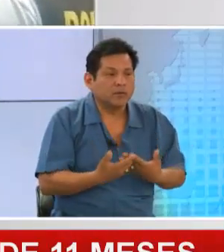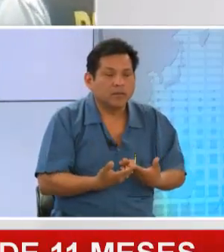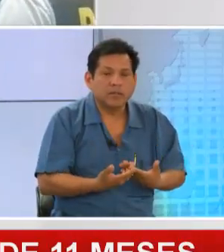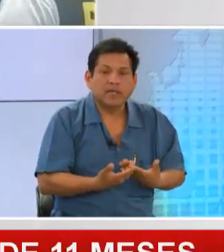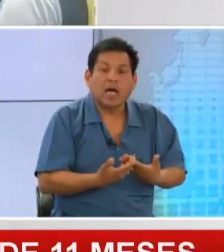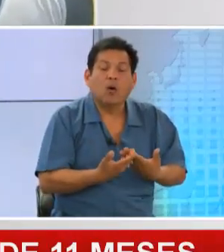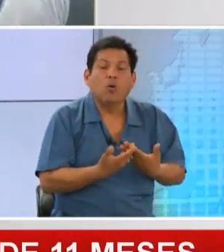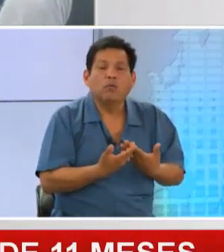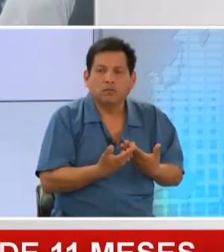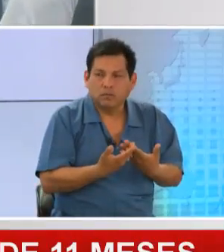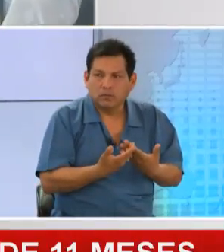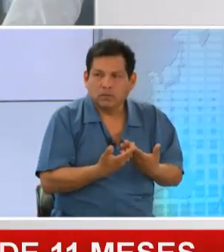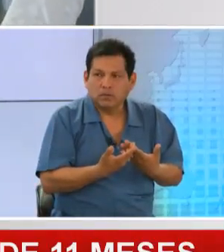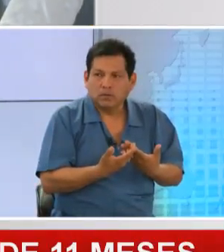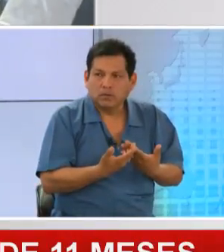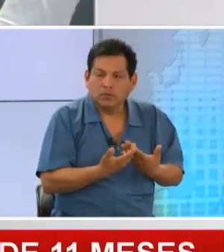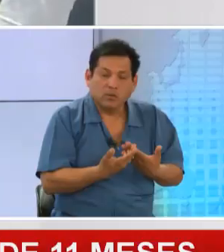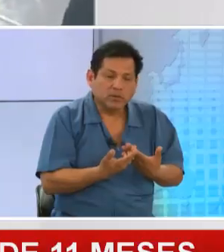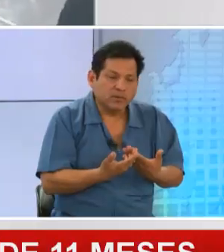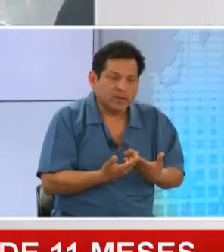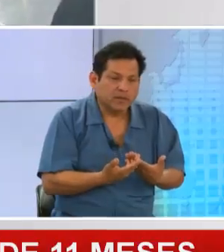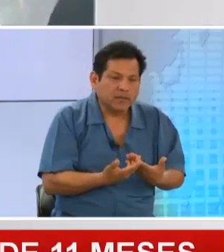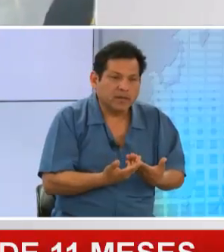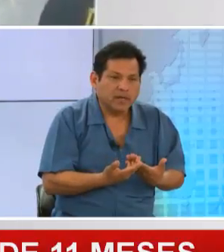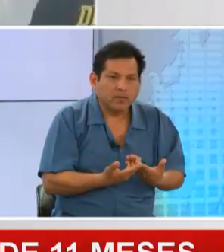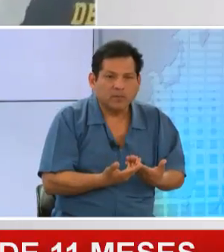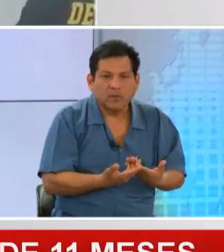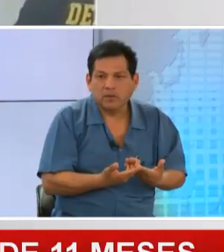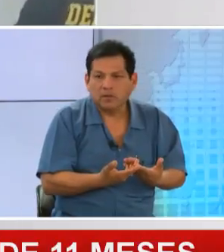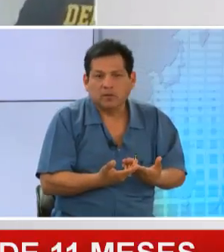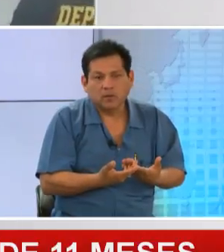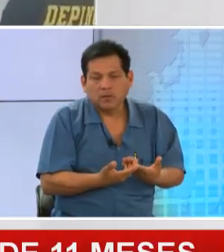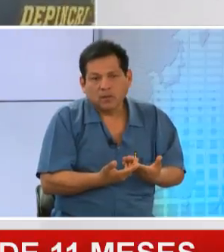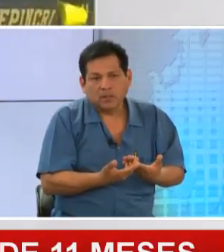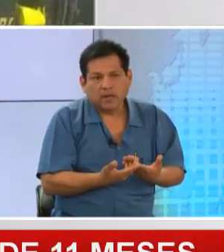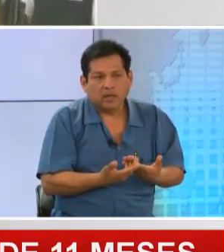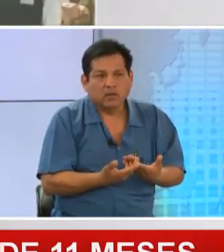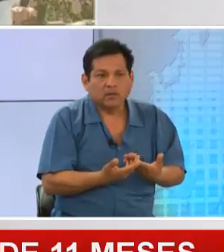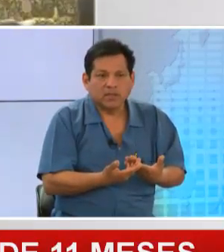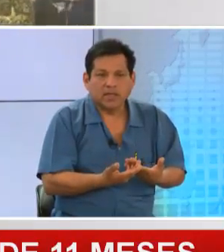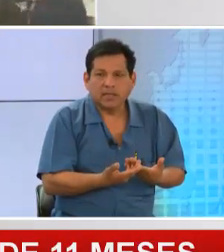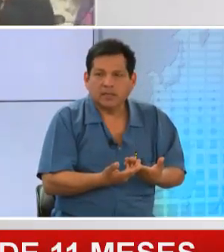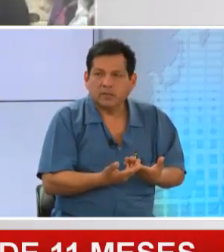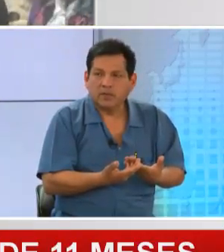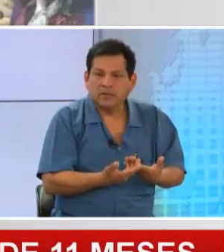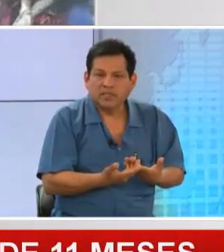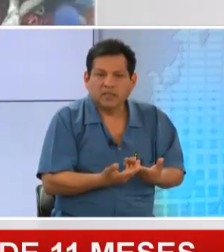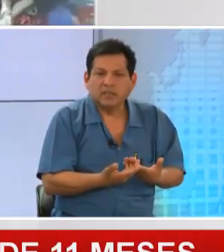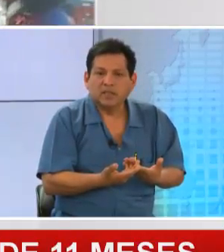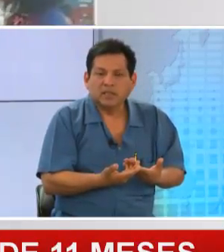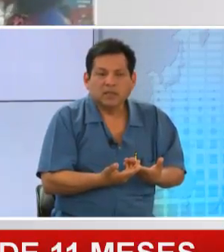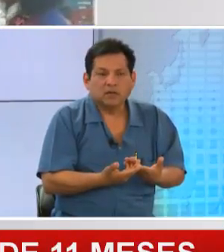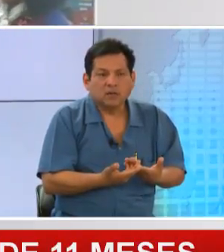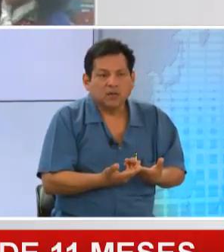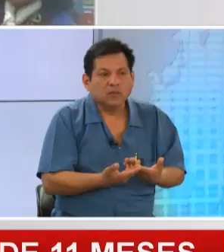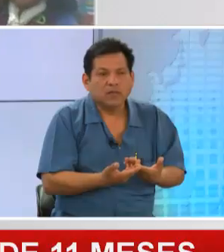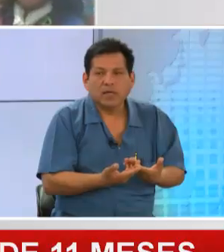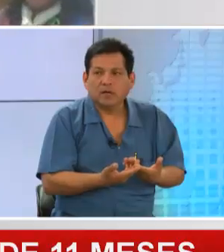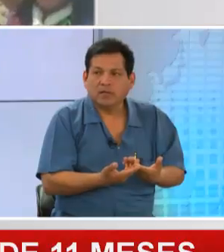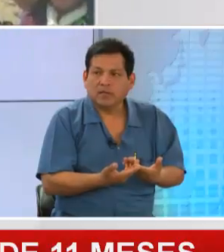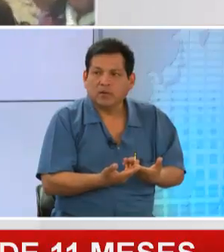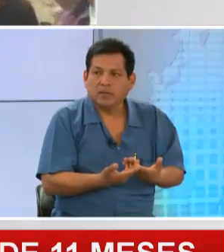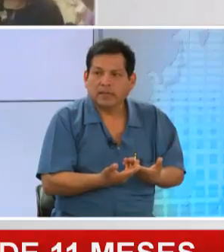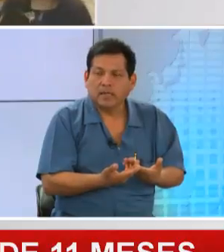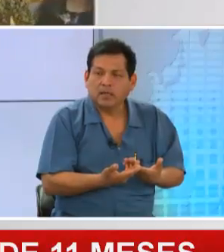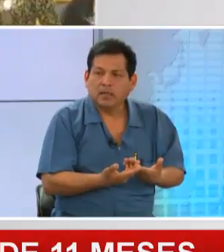los profesionales aún no hemos empezado a trabajar. Por lo menos yo tengo trabajando con psiquiatras muy eficientes, ¿no? Y muy